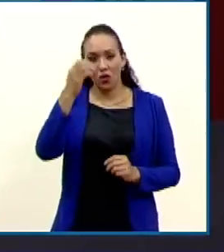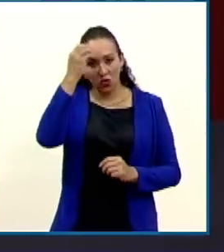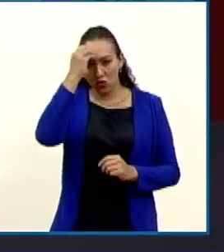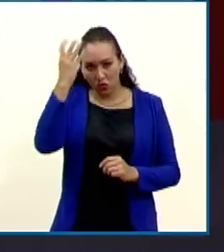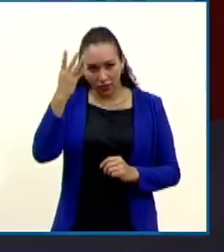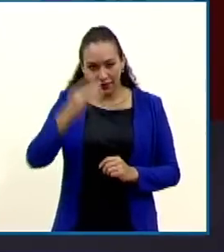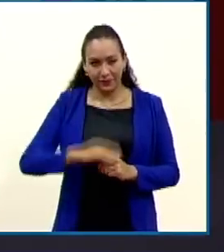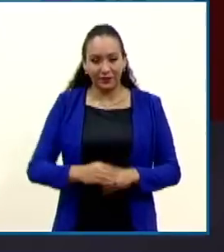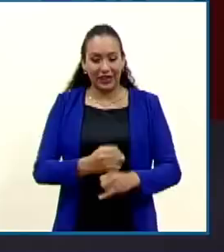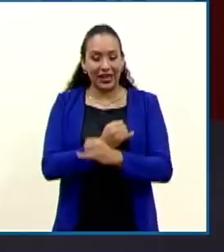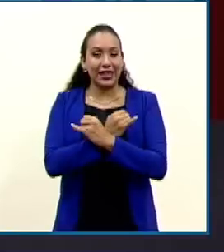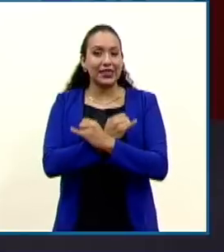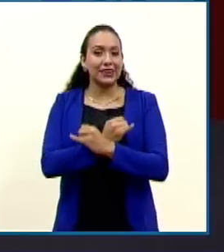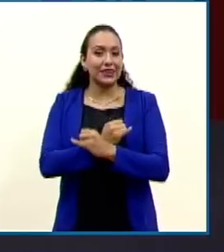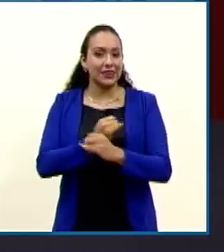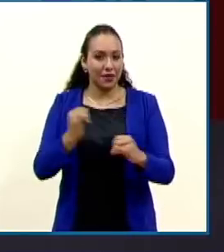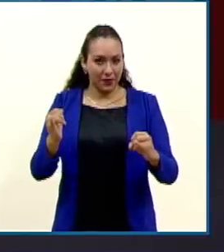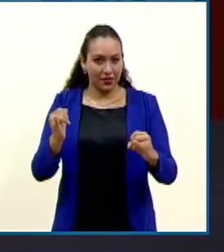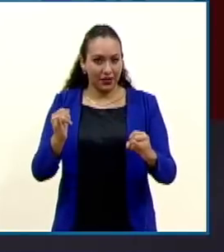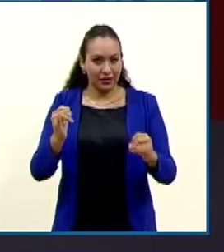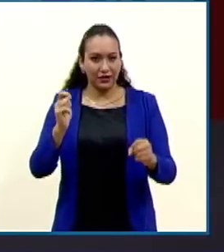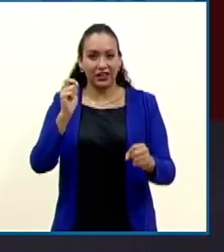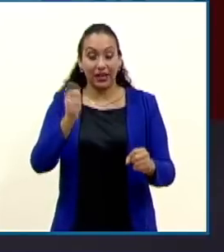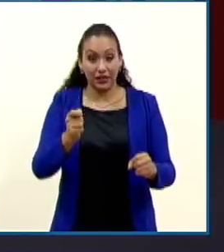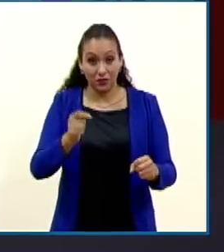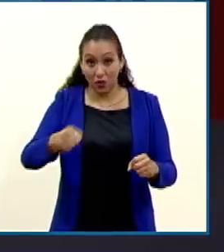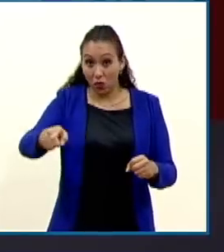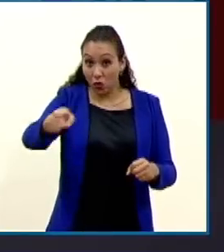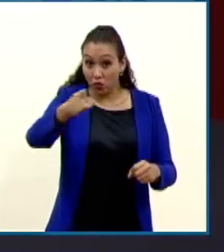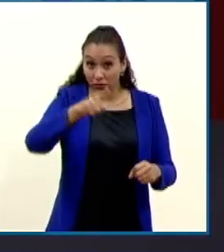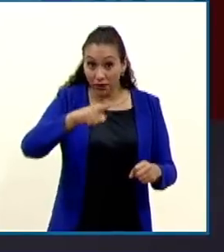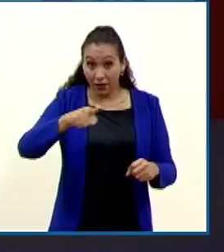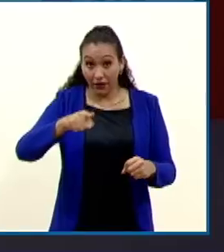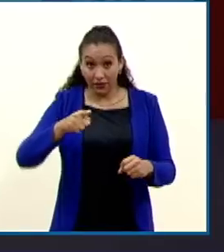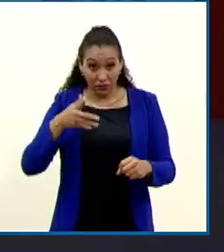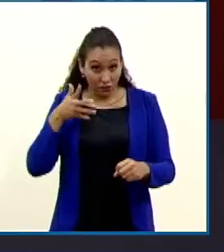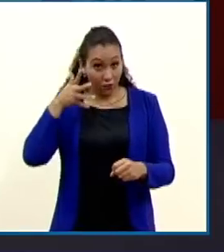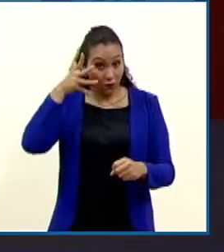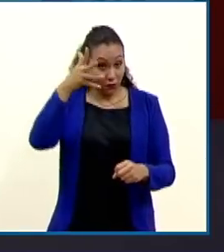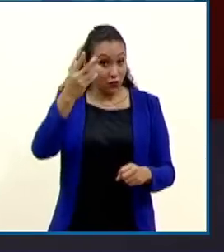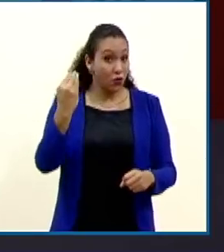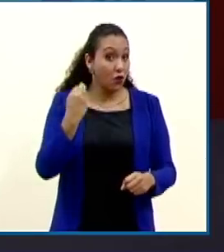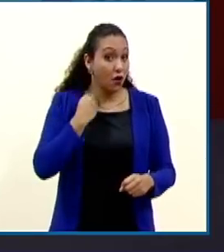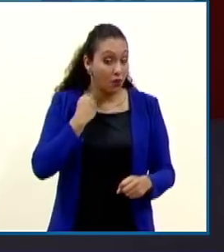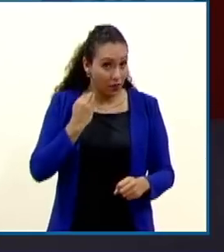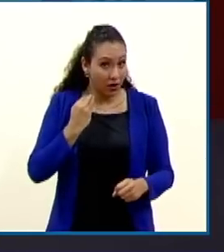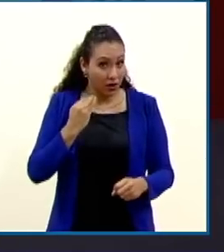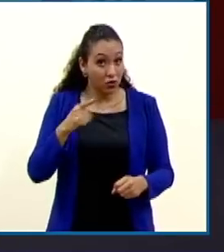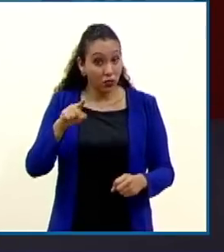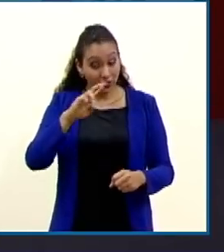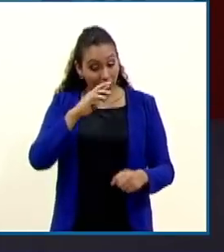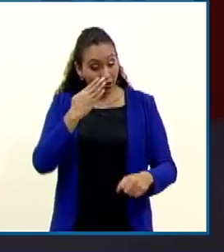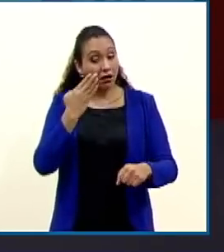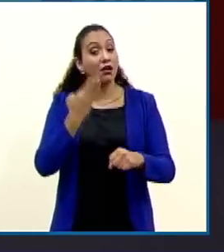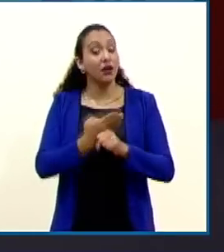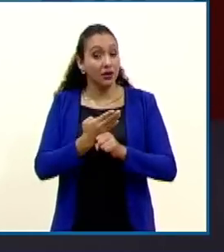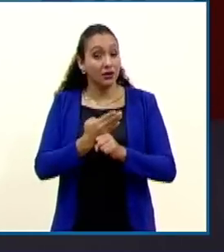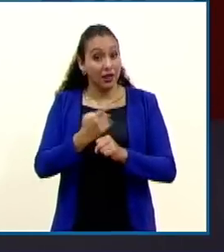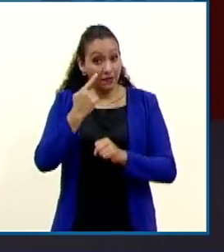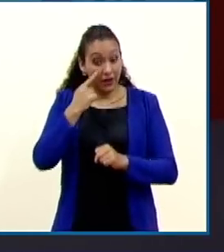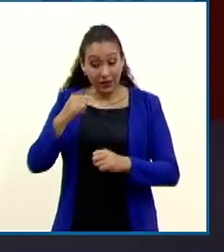la independencia y la responsabilidad de las y los jueces